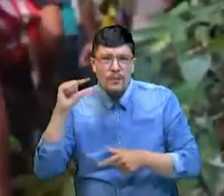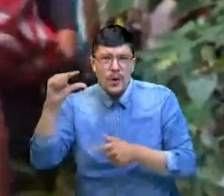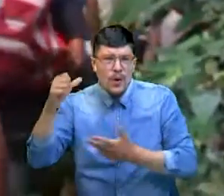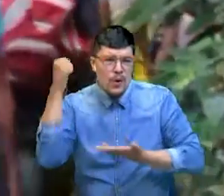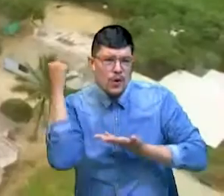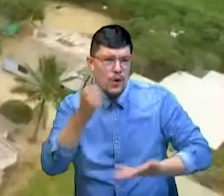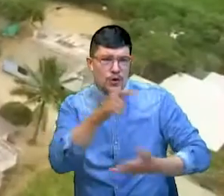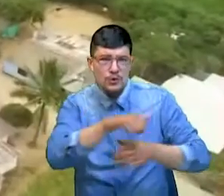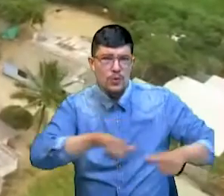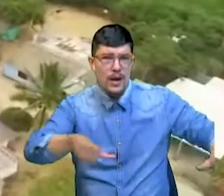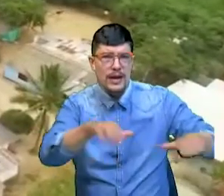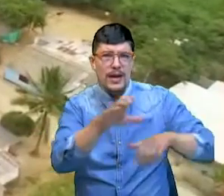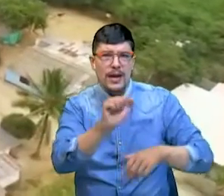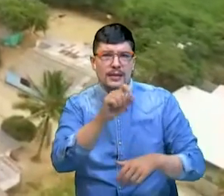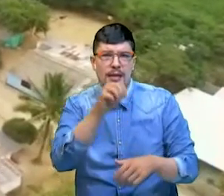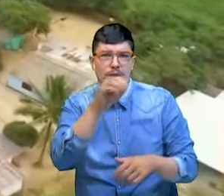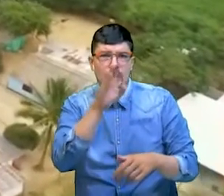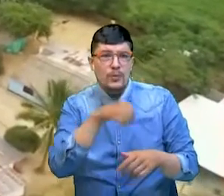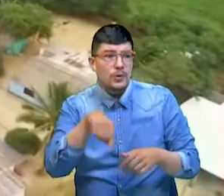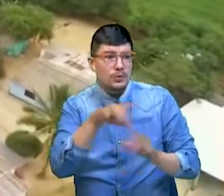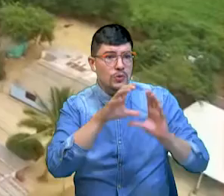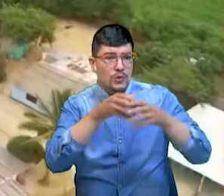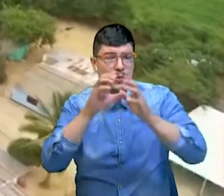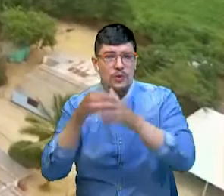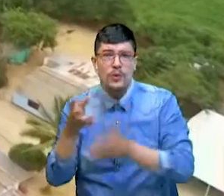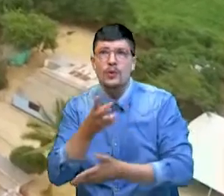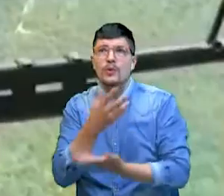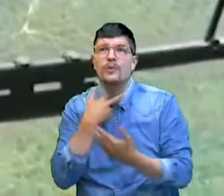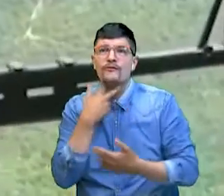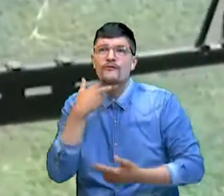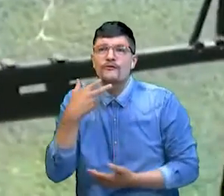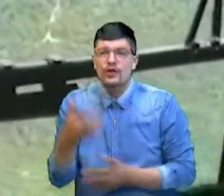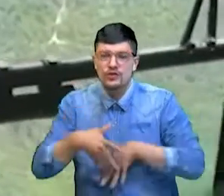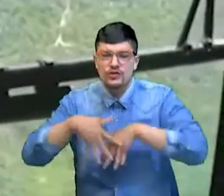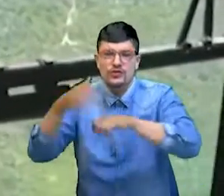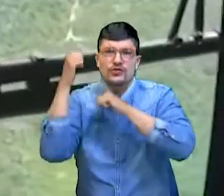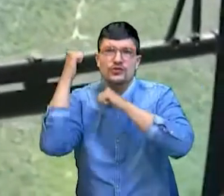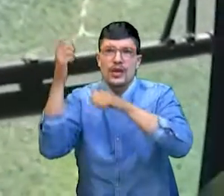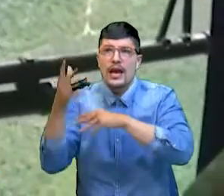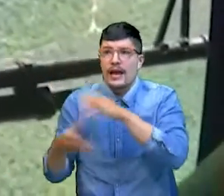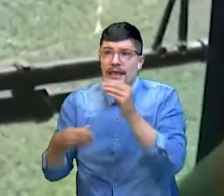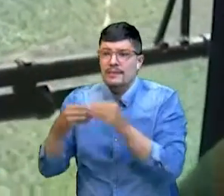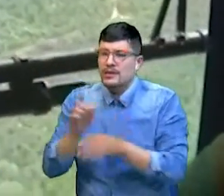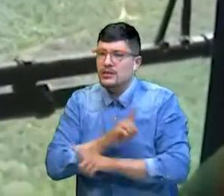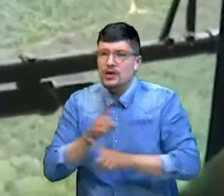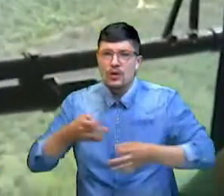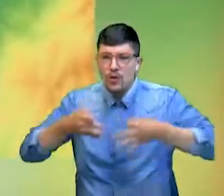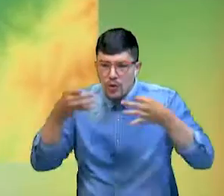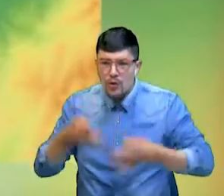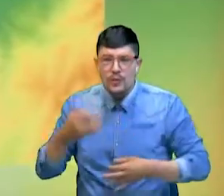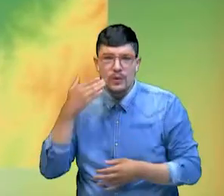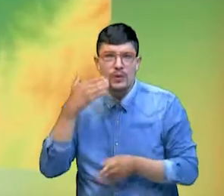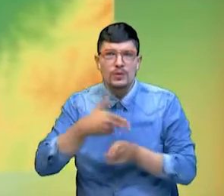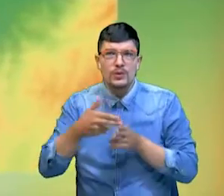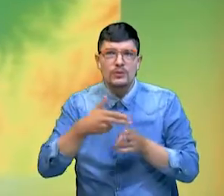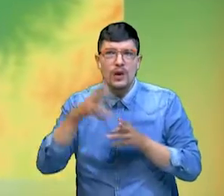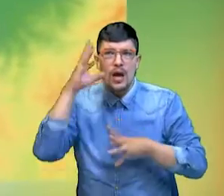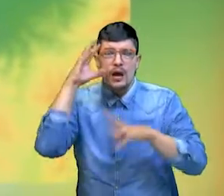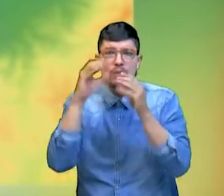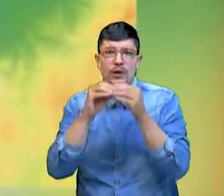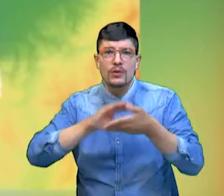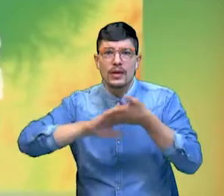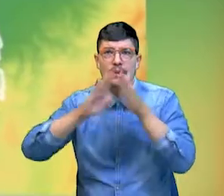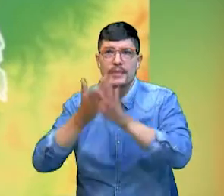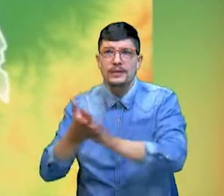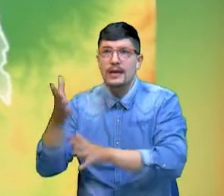factor clave que contribuyó a que estas organizaciones alcen su voz de protesta, aunado a los incumplimientos de los acuerdos de paz. Lo que nos